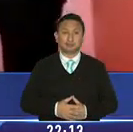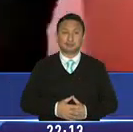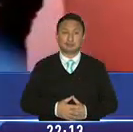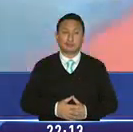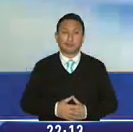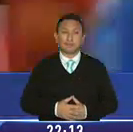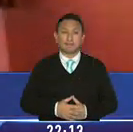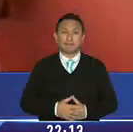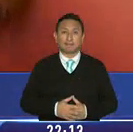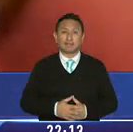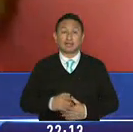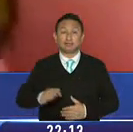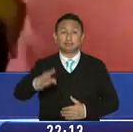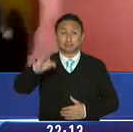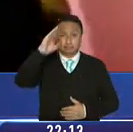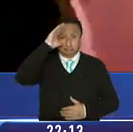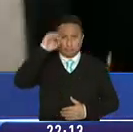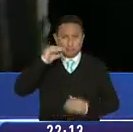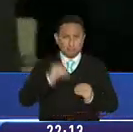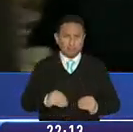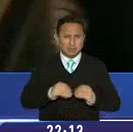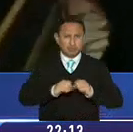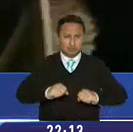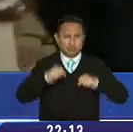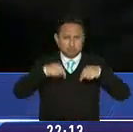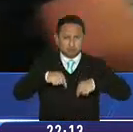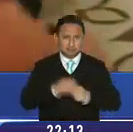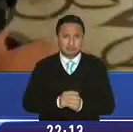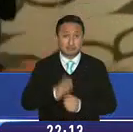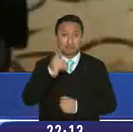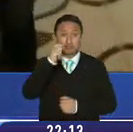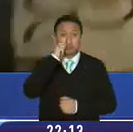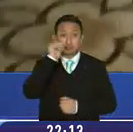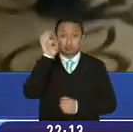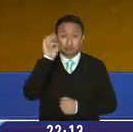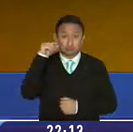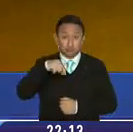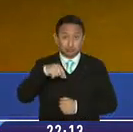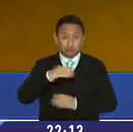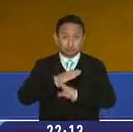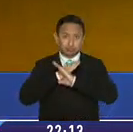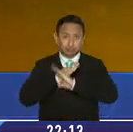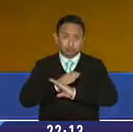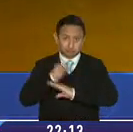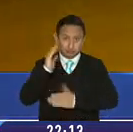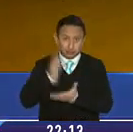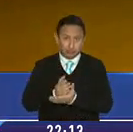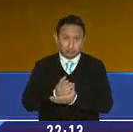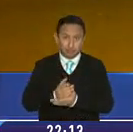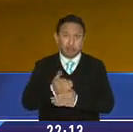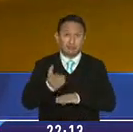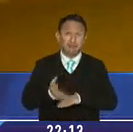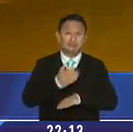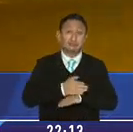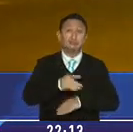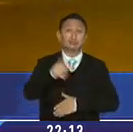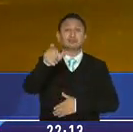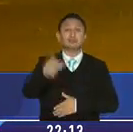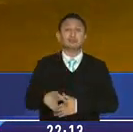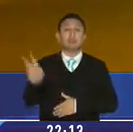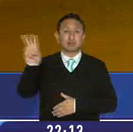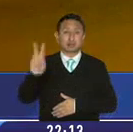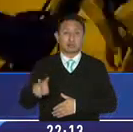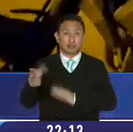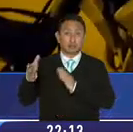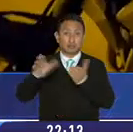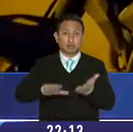La policía intensificó los operativos para frenar el microtráfico en Pastaza luego que se registró el asesinato de un venezolano en un barrio de